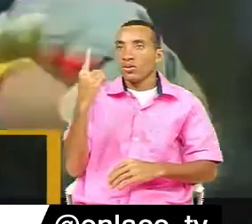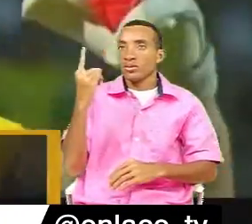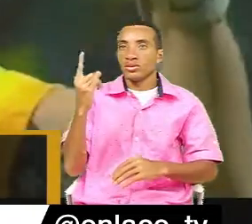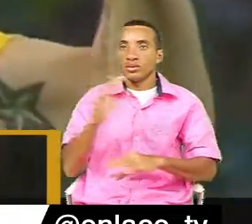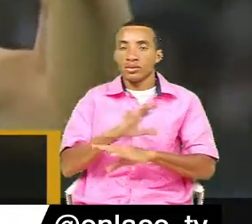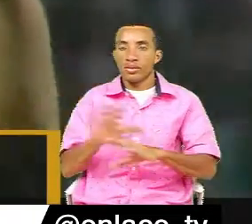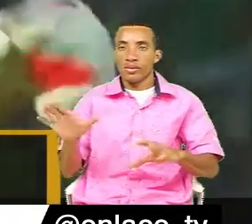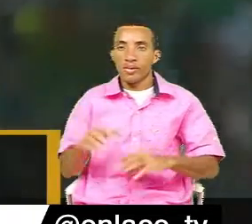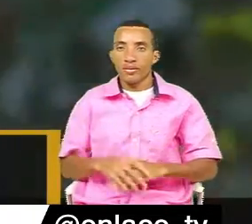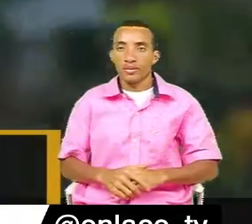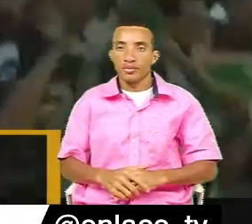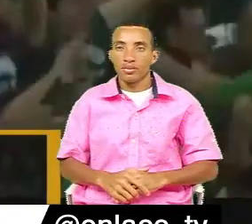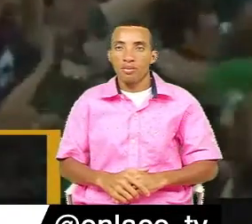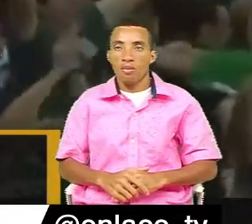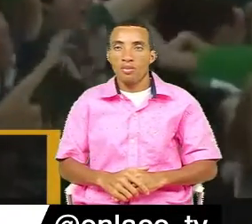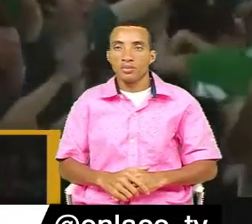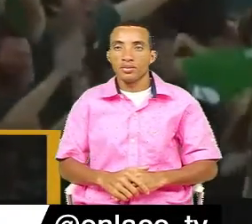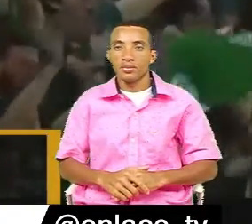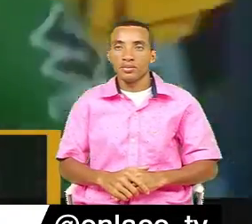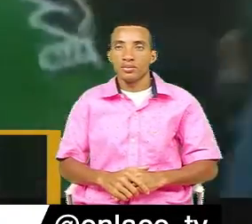compromiso.